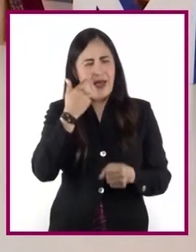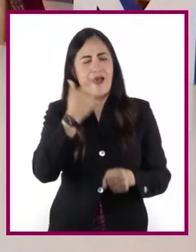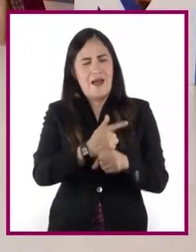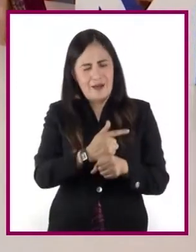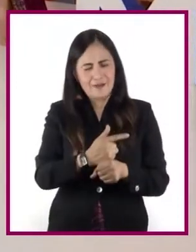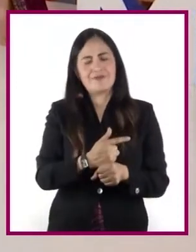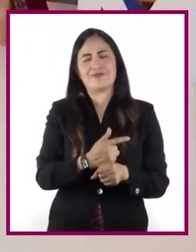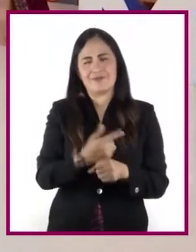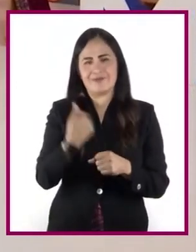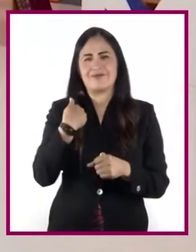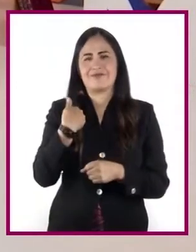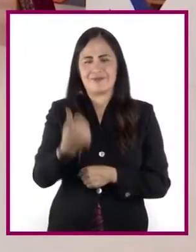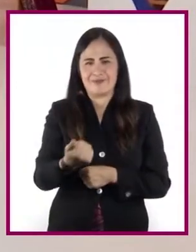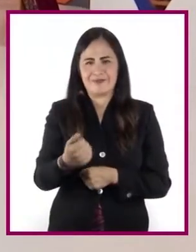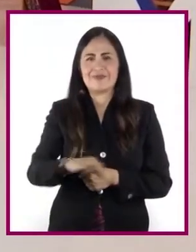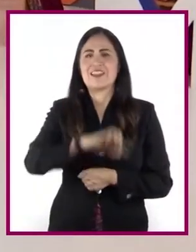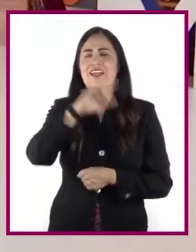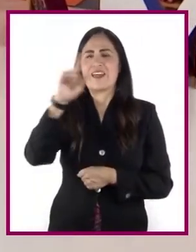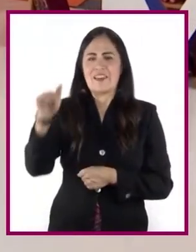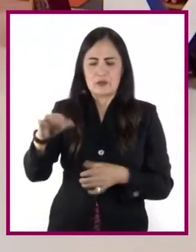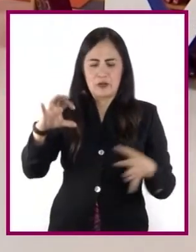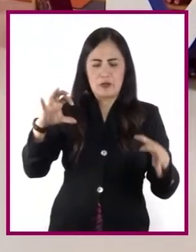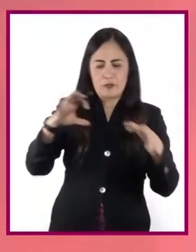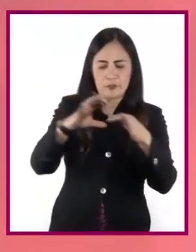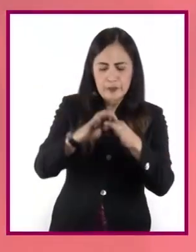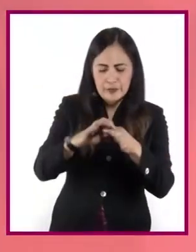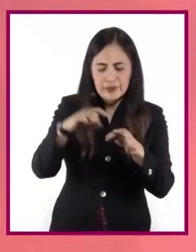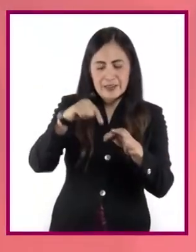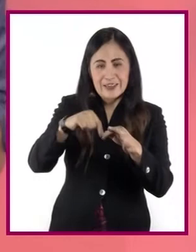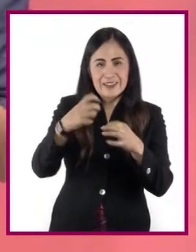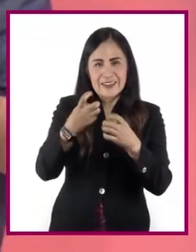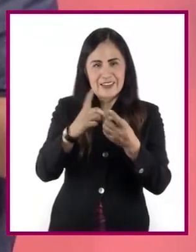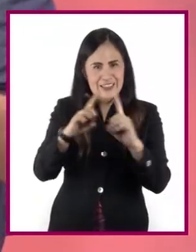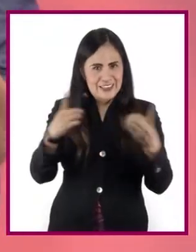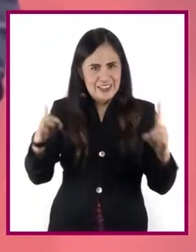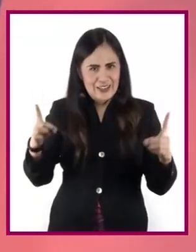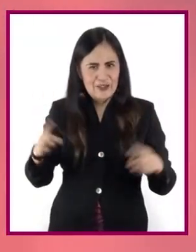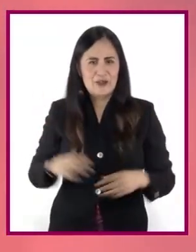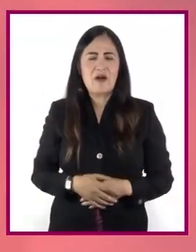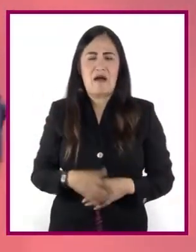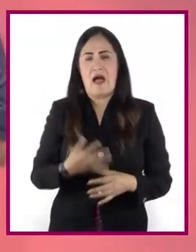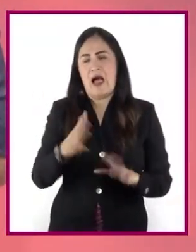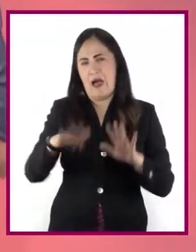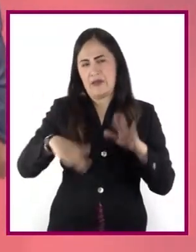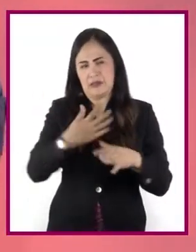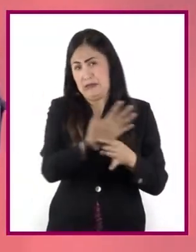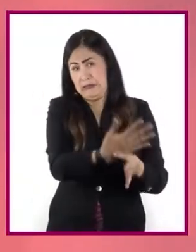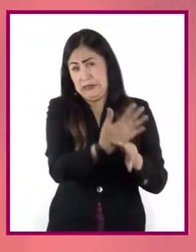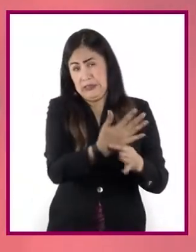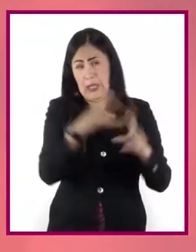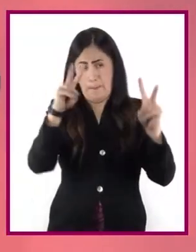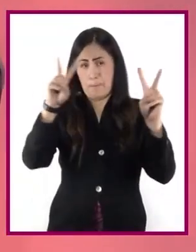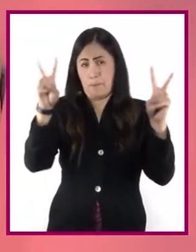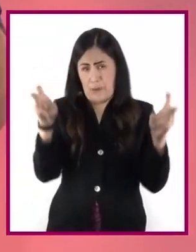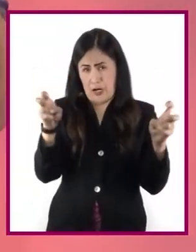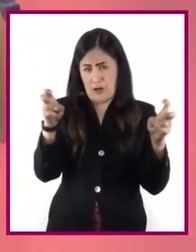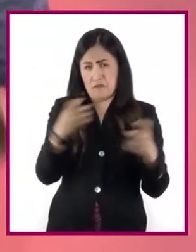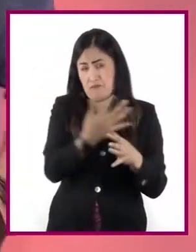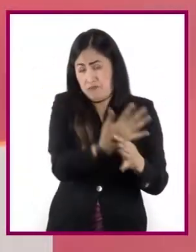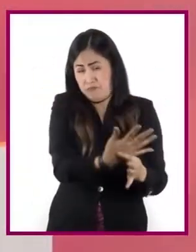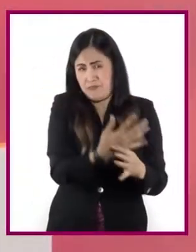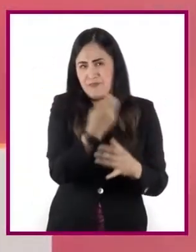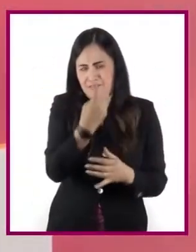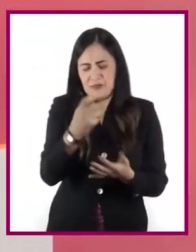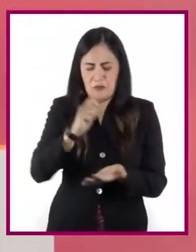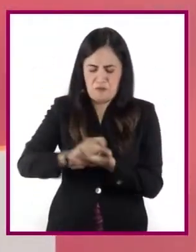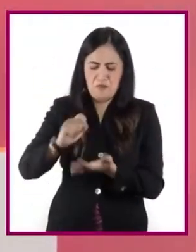enlaces para contar el desarrollo. Incluso ahí se parafrasea, pero también se pueden agregar citas entrecomilladas.